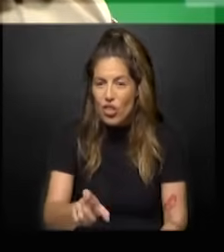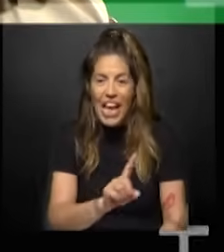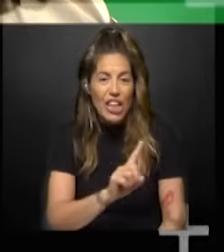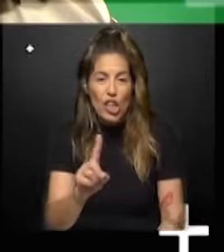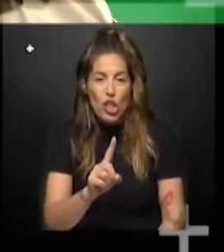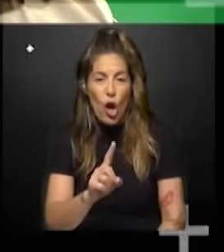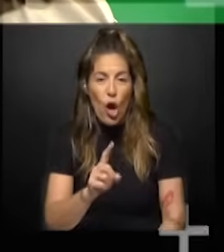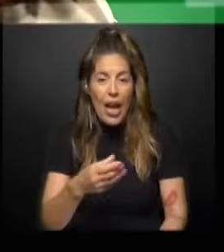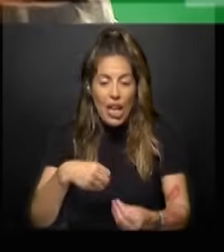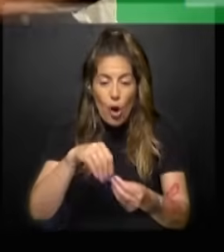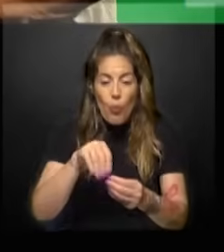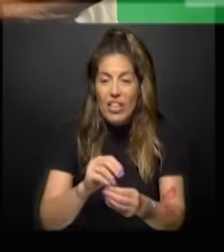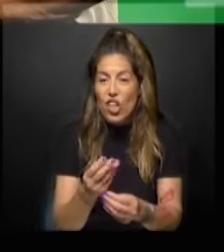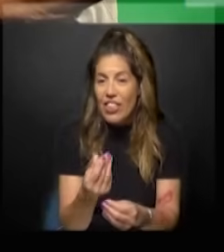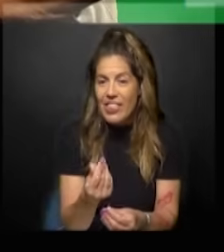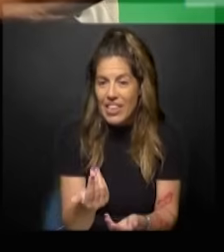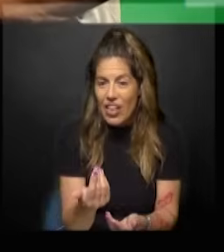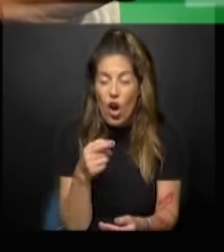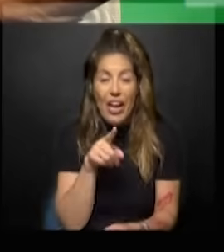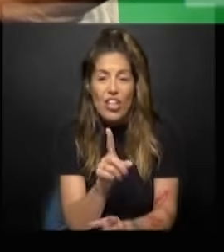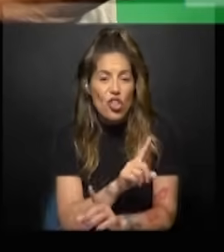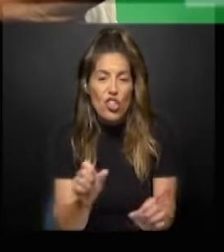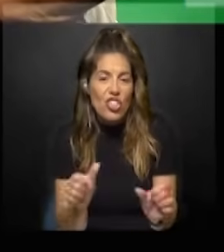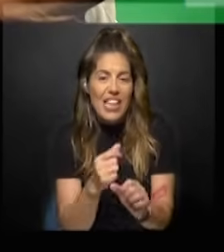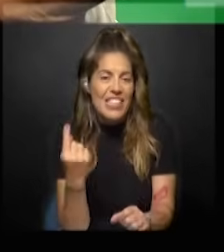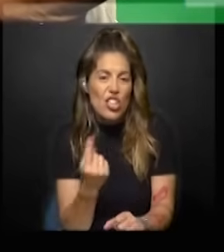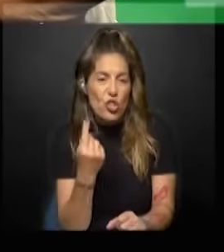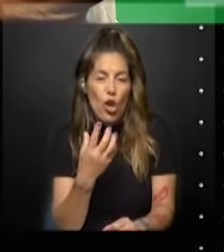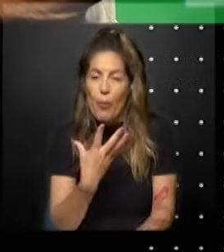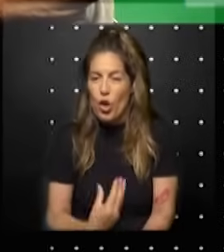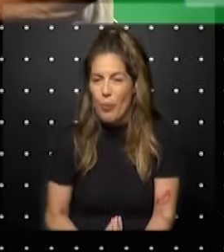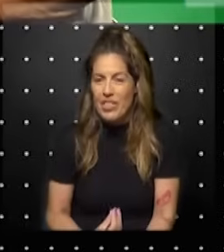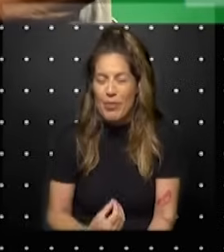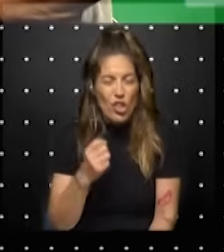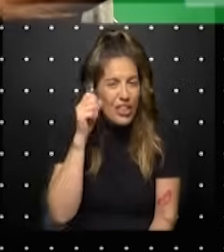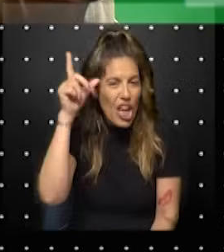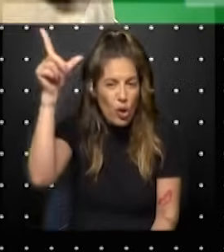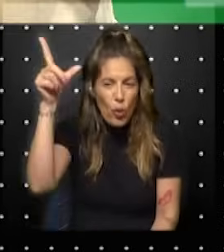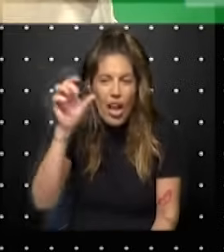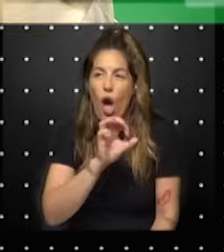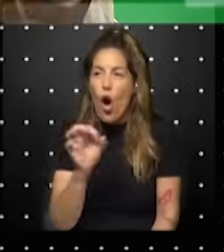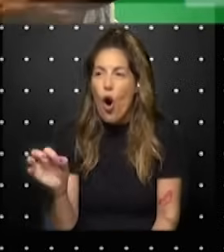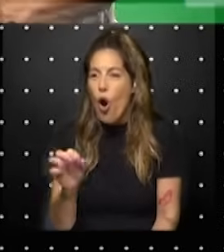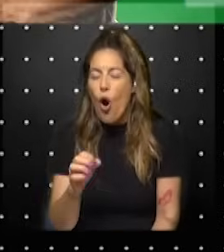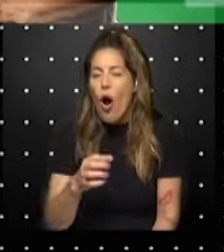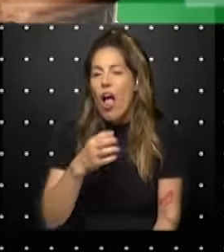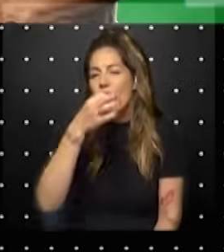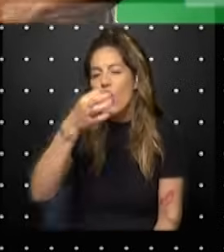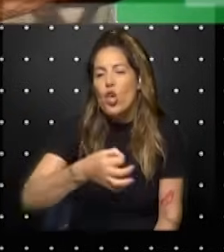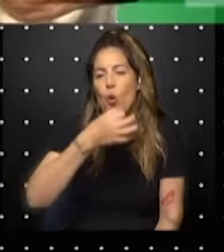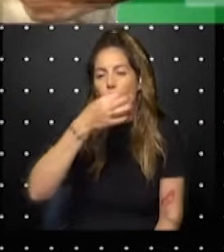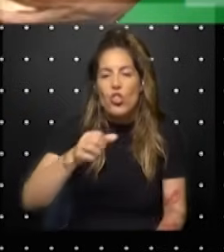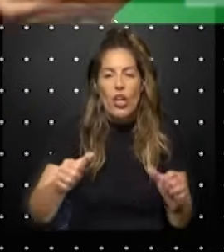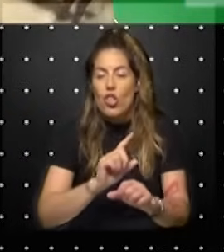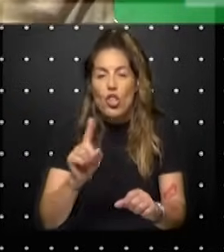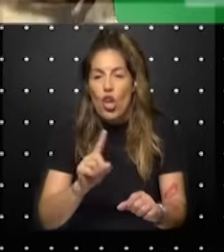la acumulación de capital. Eso no se va a hacer solo por convencimiento intelectual o por los grandes discursos que podamos hacer,